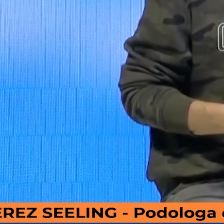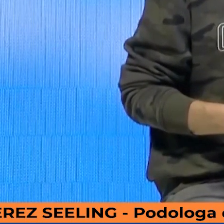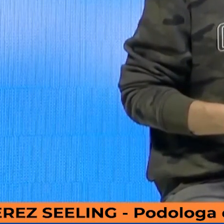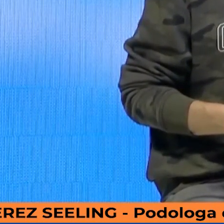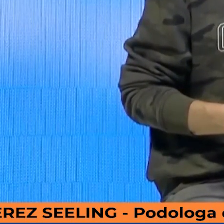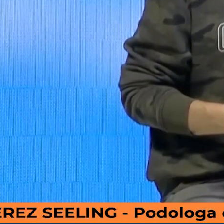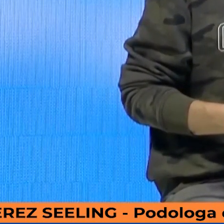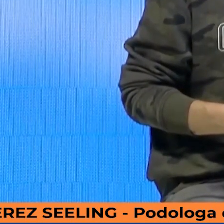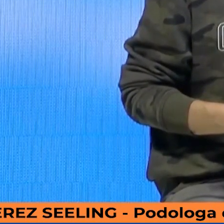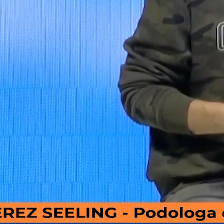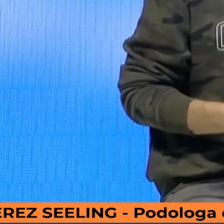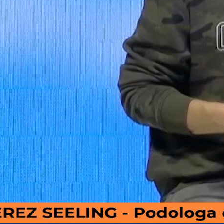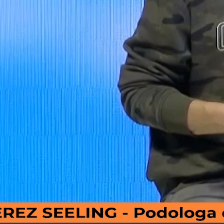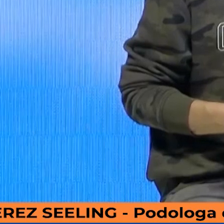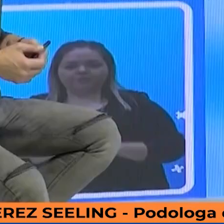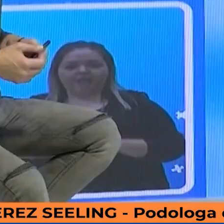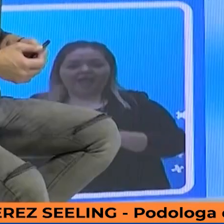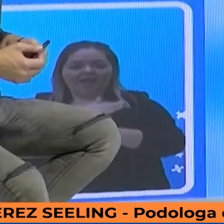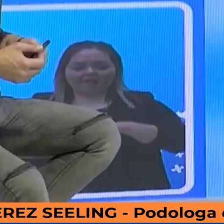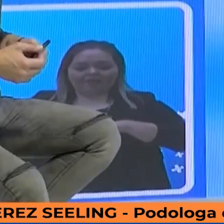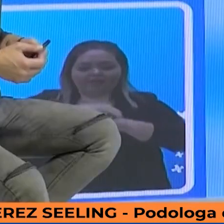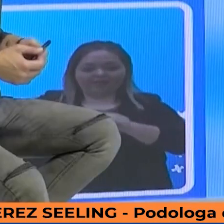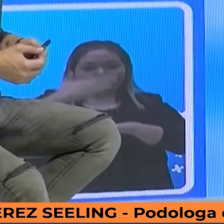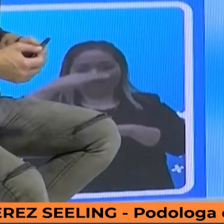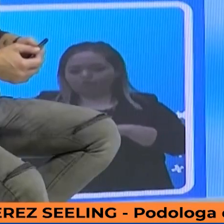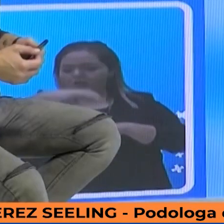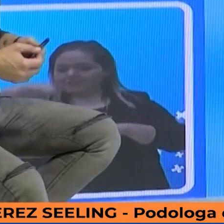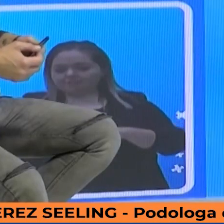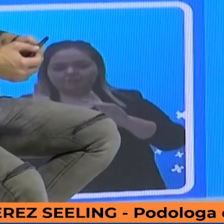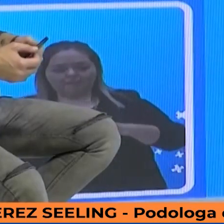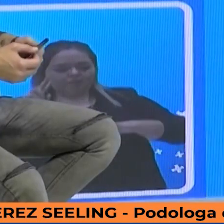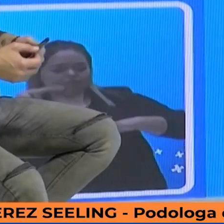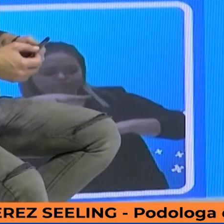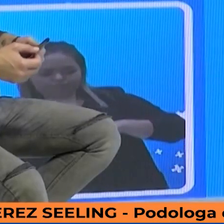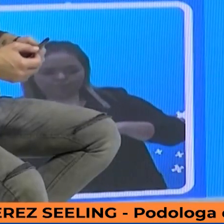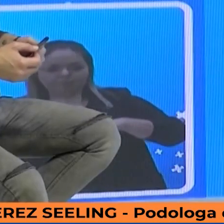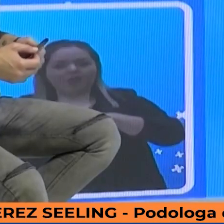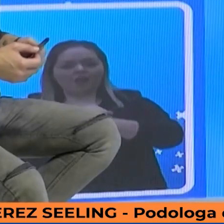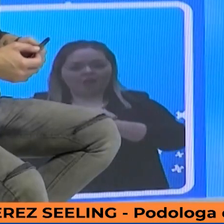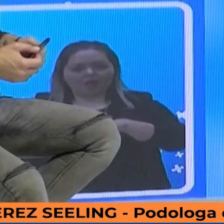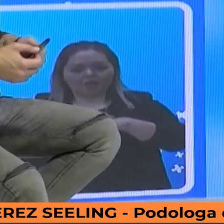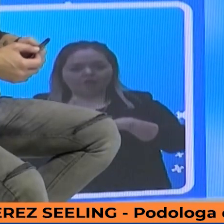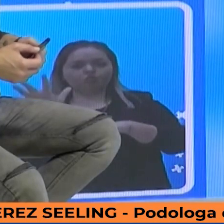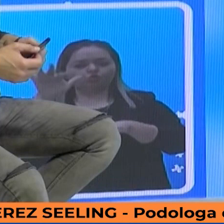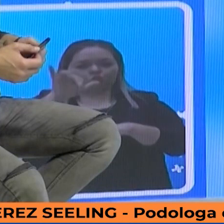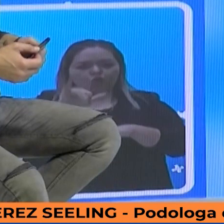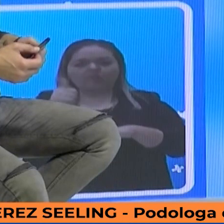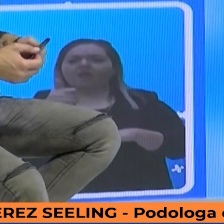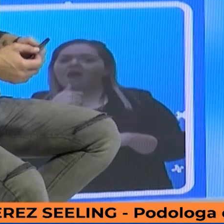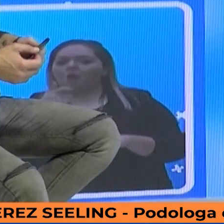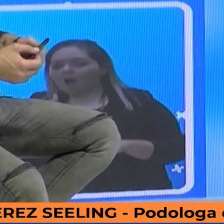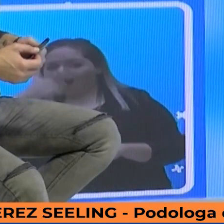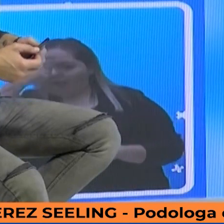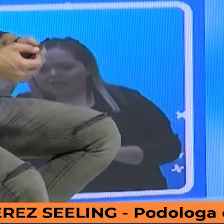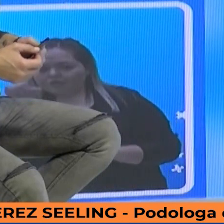le pasa eso, o sea, pierde la sensibilidad y tiene un mayor riesgo de amputación. Claro. Hay personas jóvenes que son amputadas